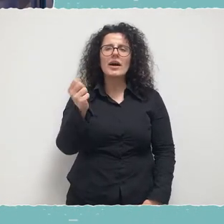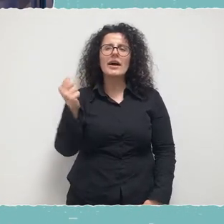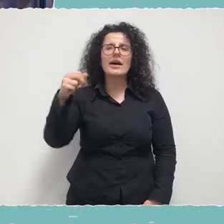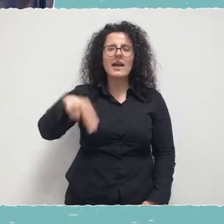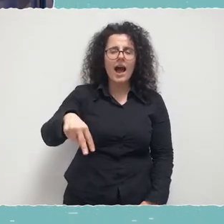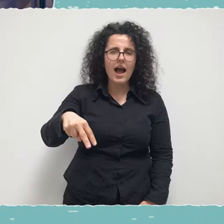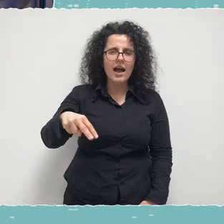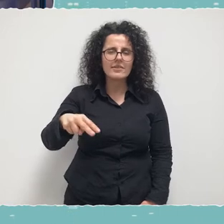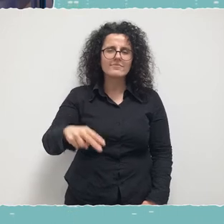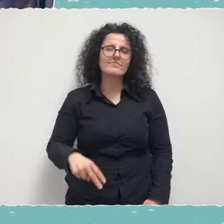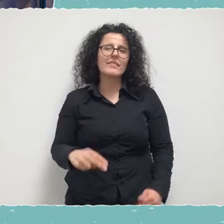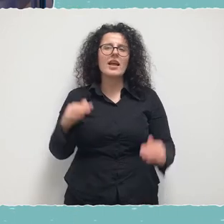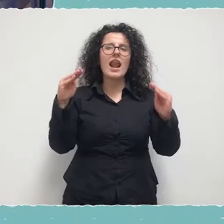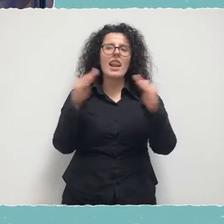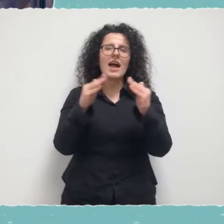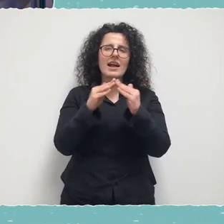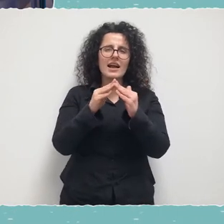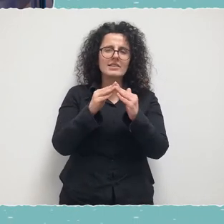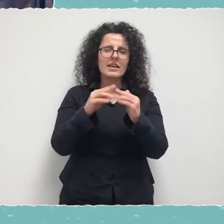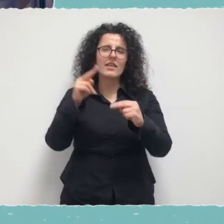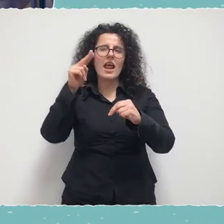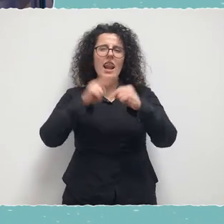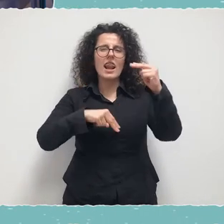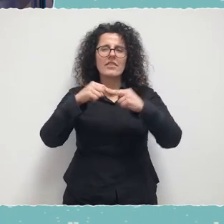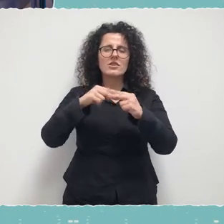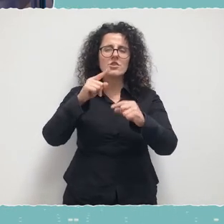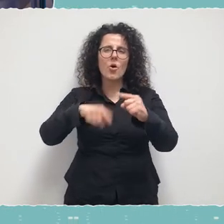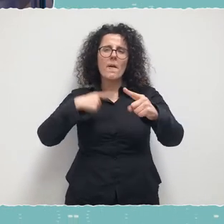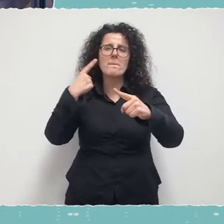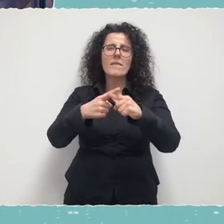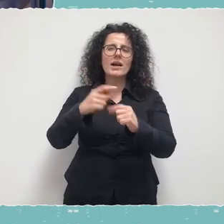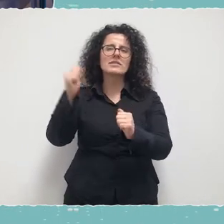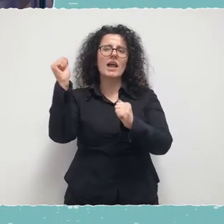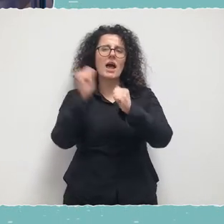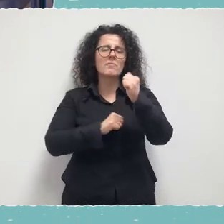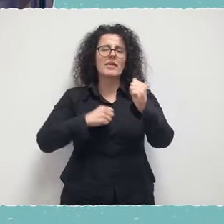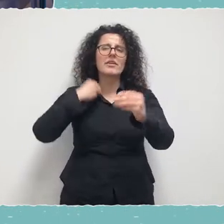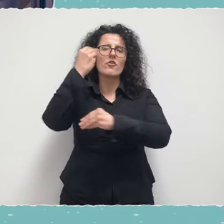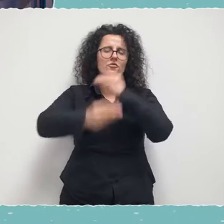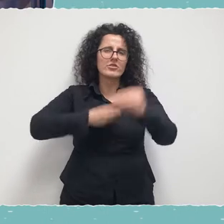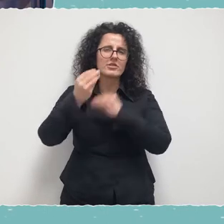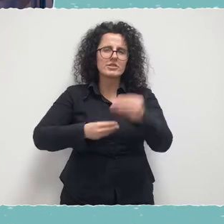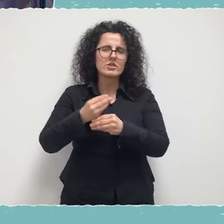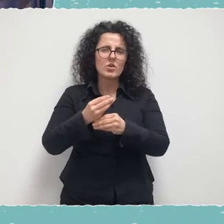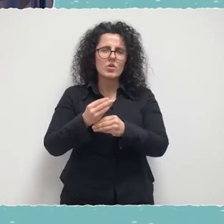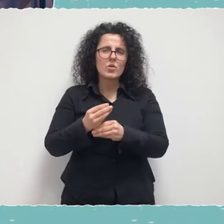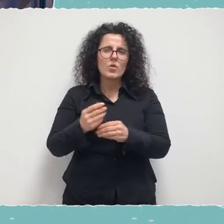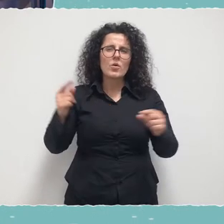rin, rum, ran, fixo unha casa de ladrillo e